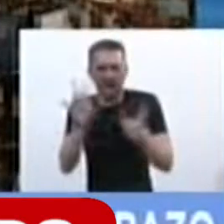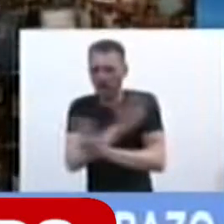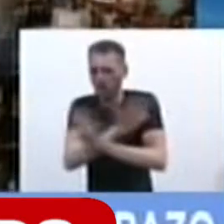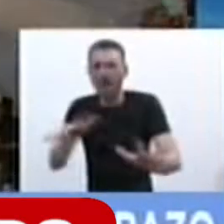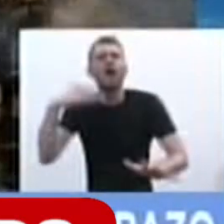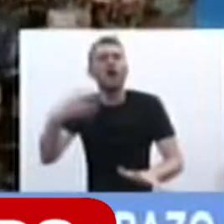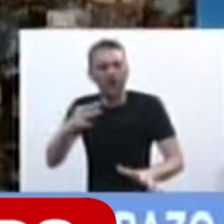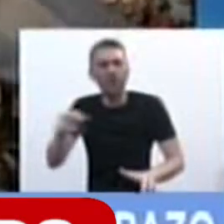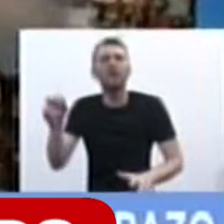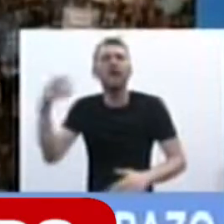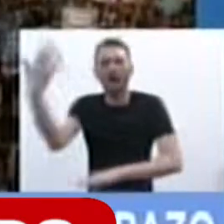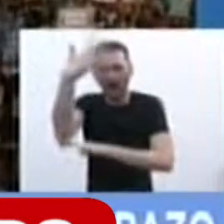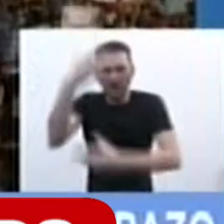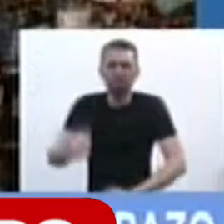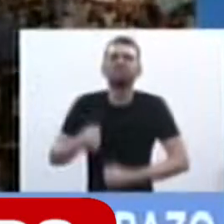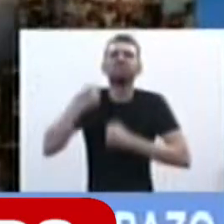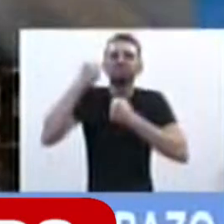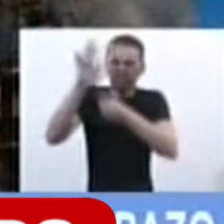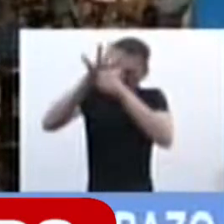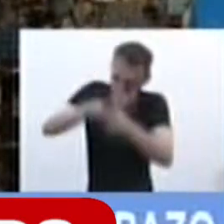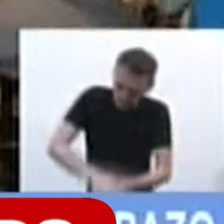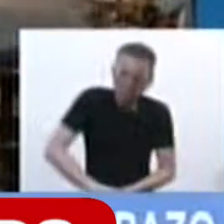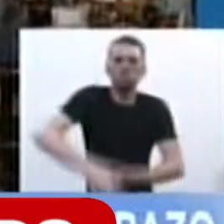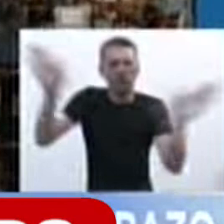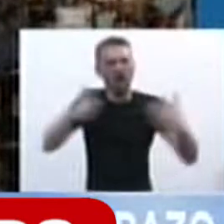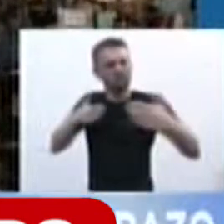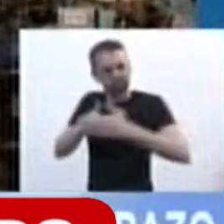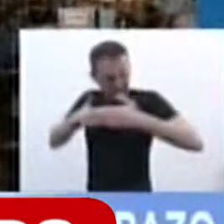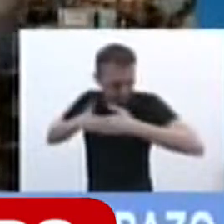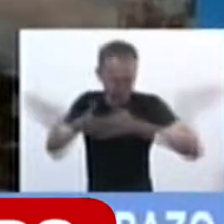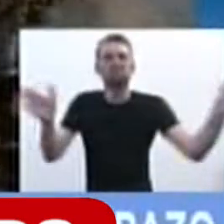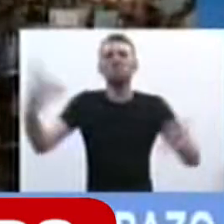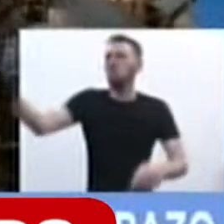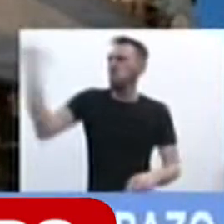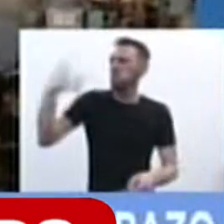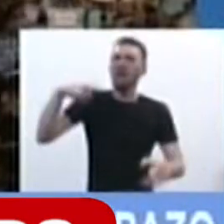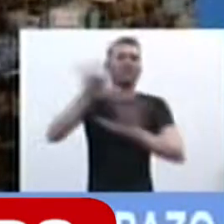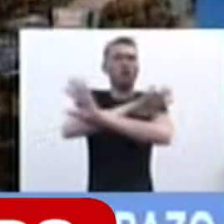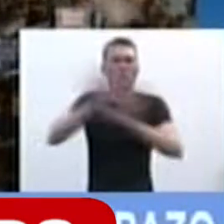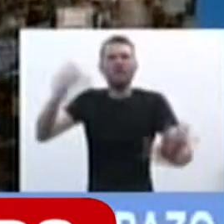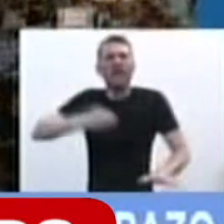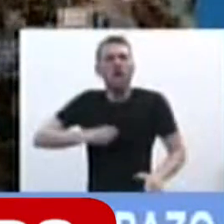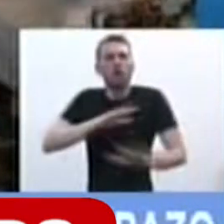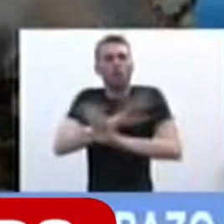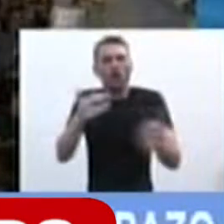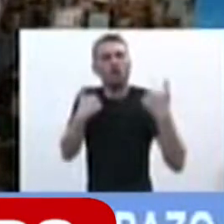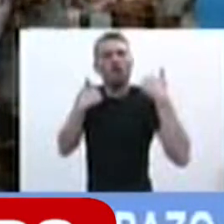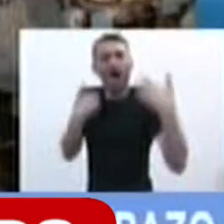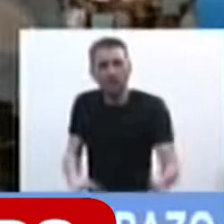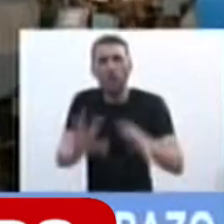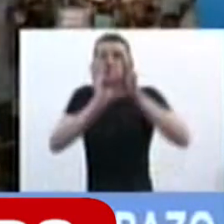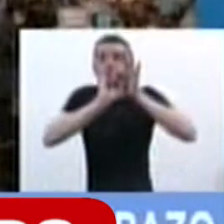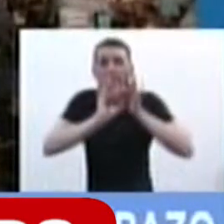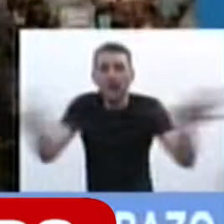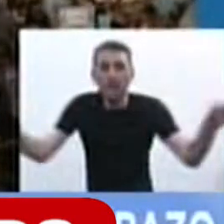tenían que levantar estas banderas contra la opresión, contra los mandatos impuestos, contra los dogmas y a favor de la